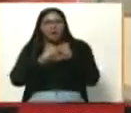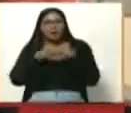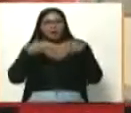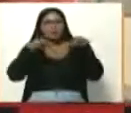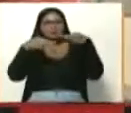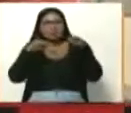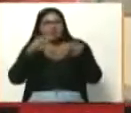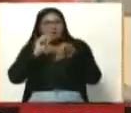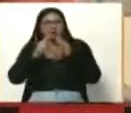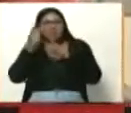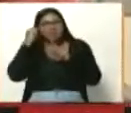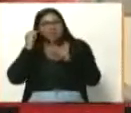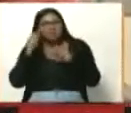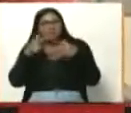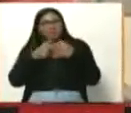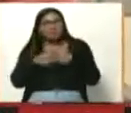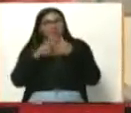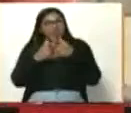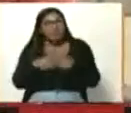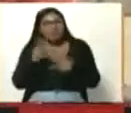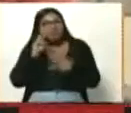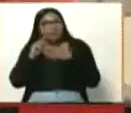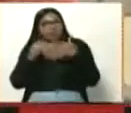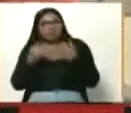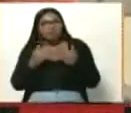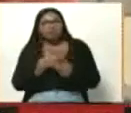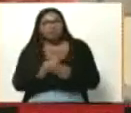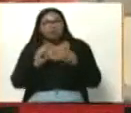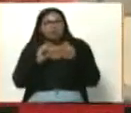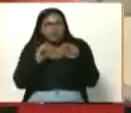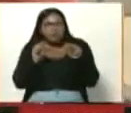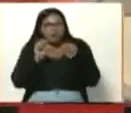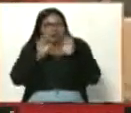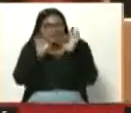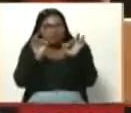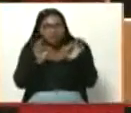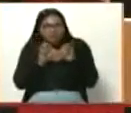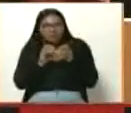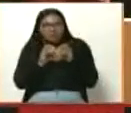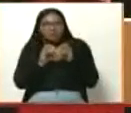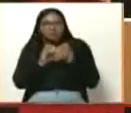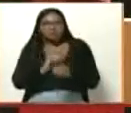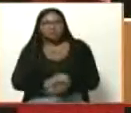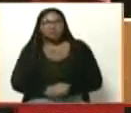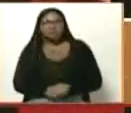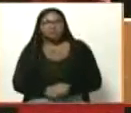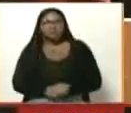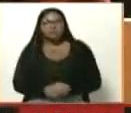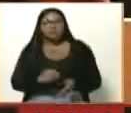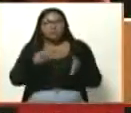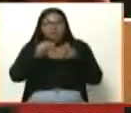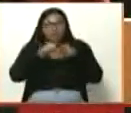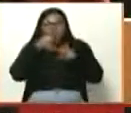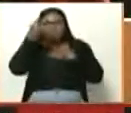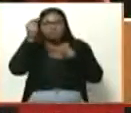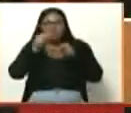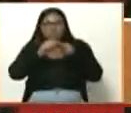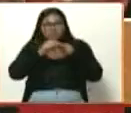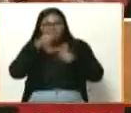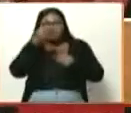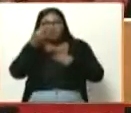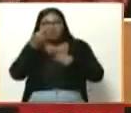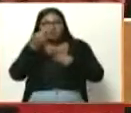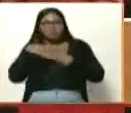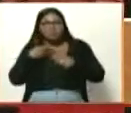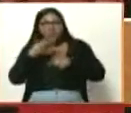días hicieron un taller que tenía que ver con un mini nacimiento de cabezas de fósforo, de la pieza de fósforo o